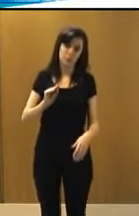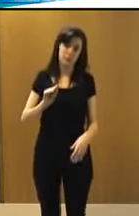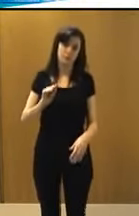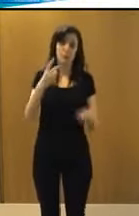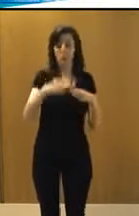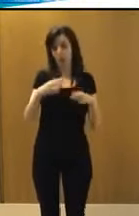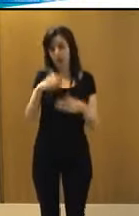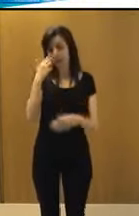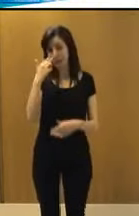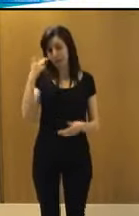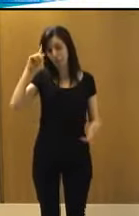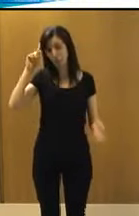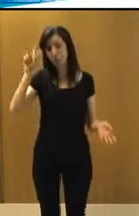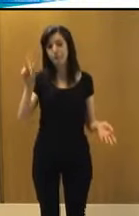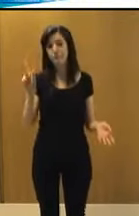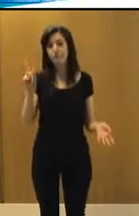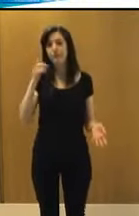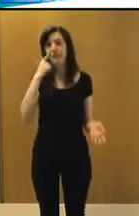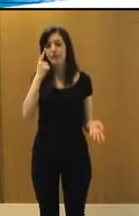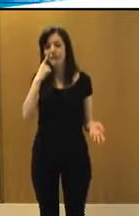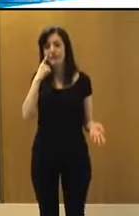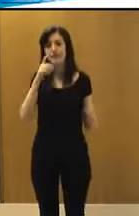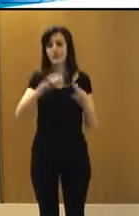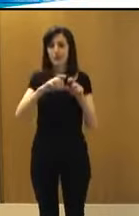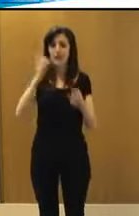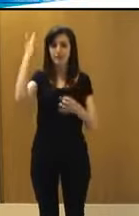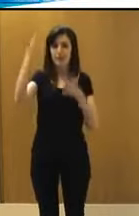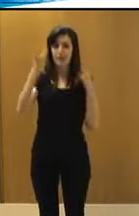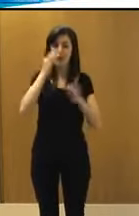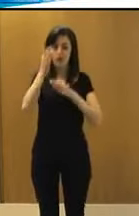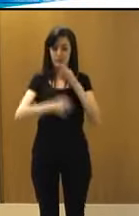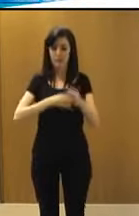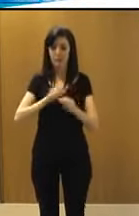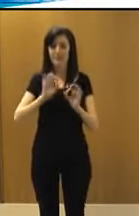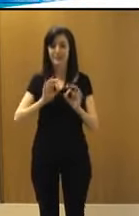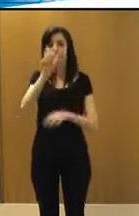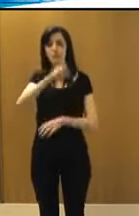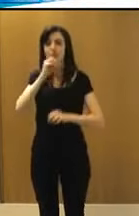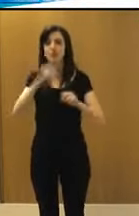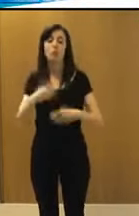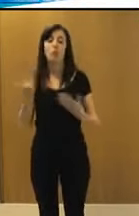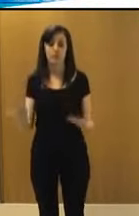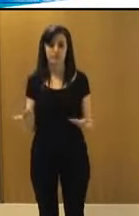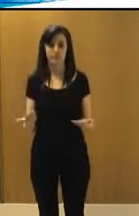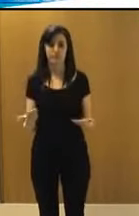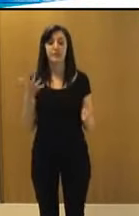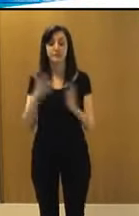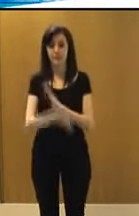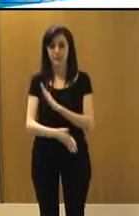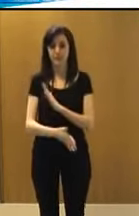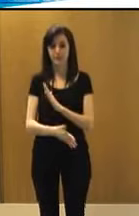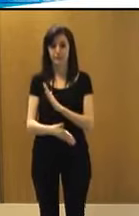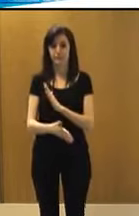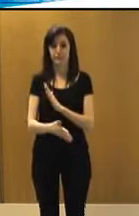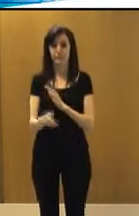a los políticos les interesará, es ver qué tipo de actividades organizamos para nuestra gente mayor. Entonces, a nivel de